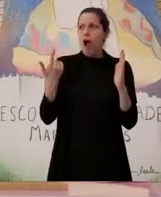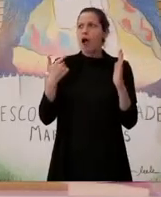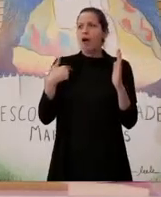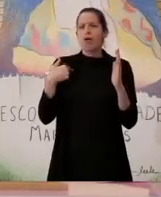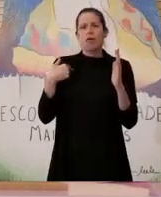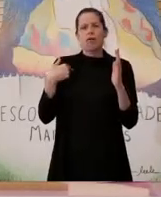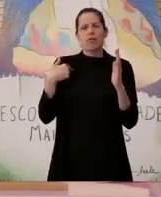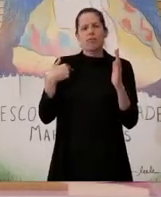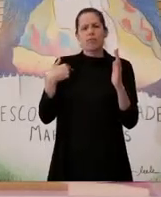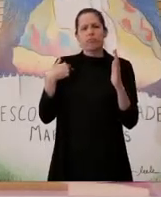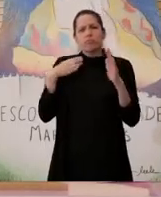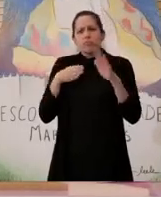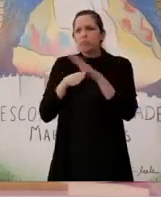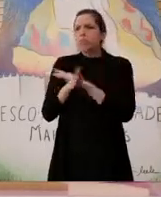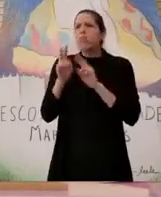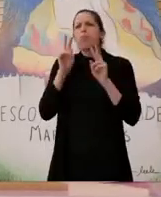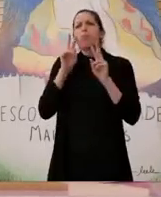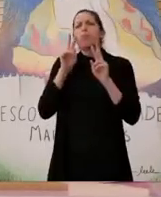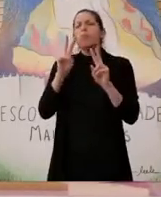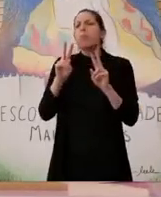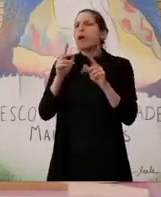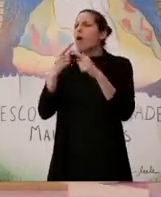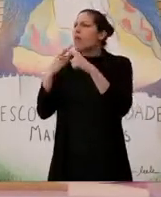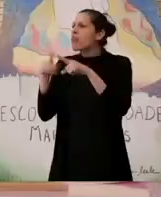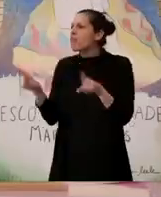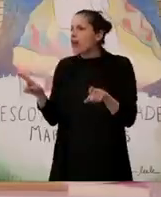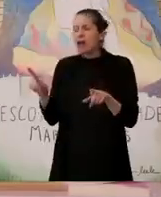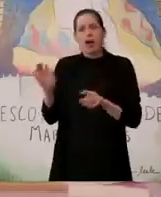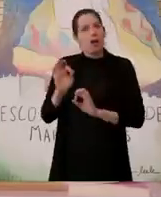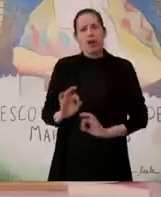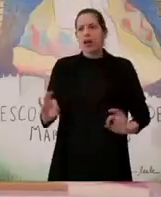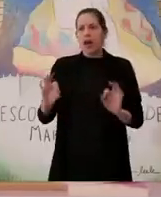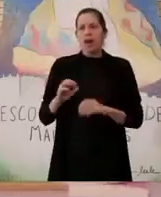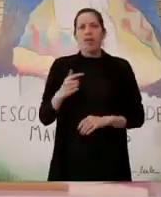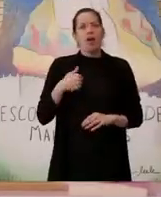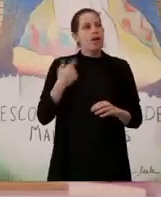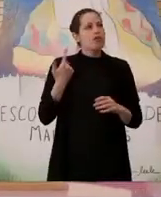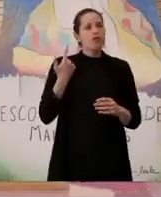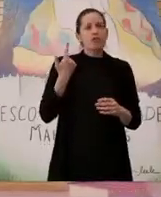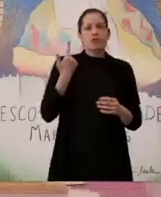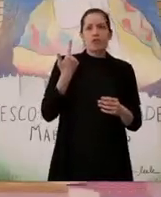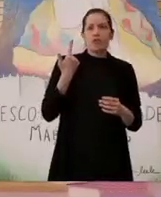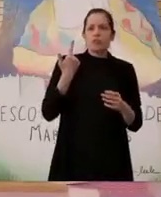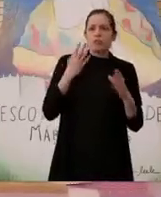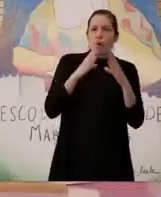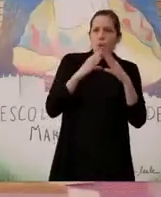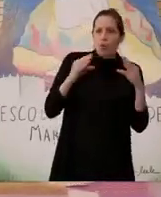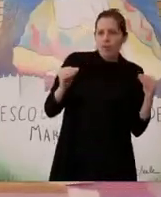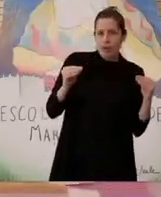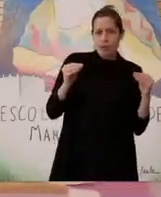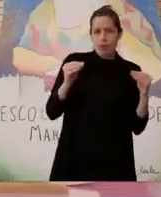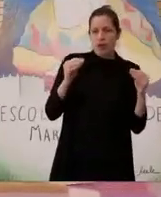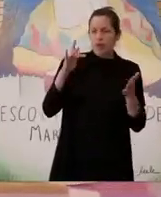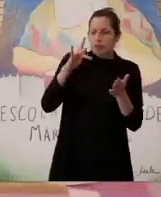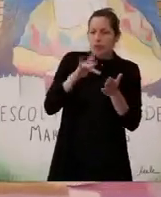alguna nada más que esa de decir jolín soy la mayor aquí que pinto aquí que soy aquí porque hay superar esa